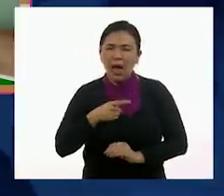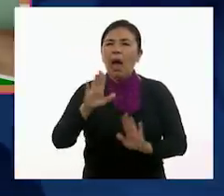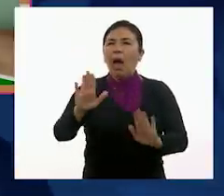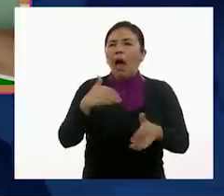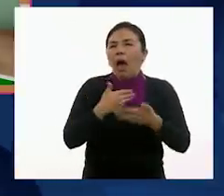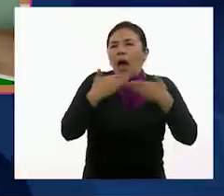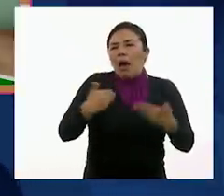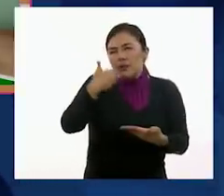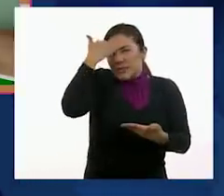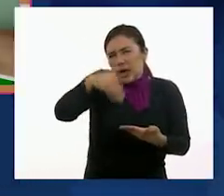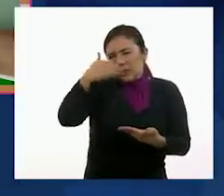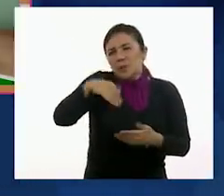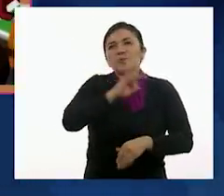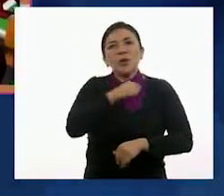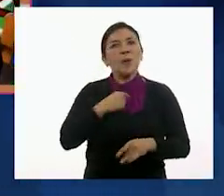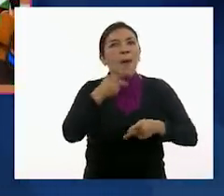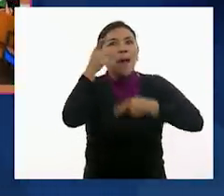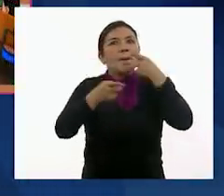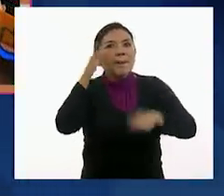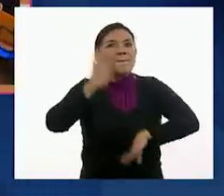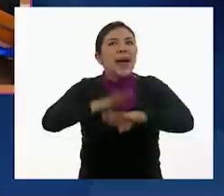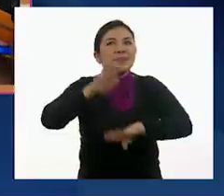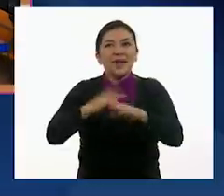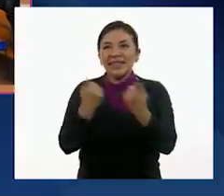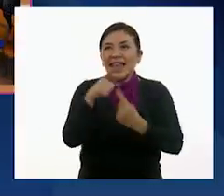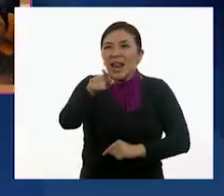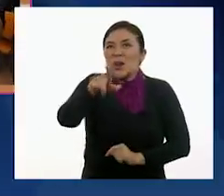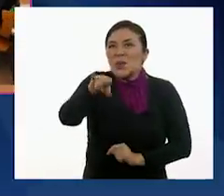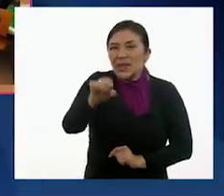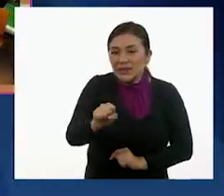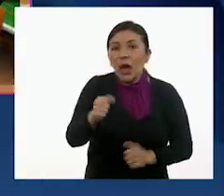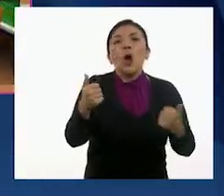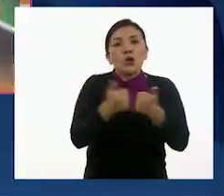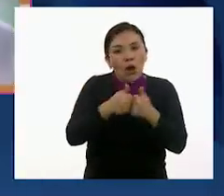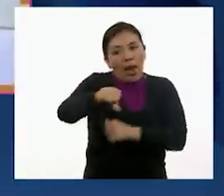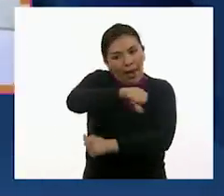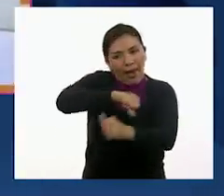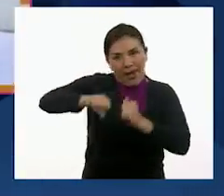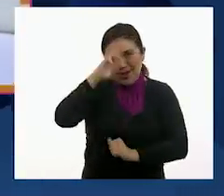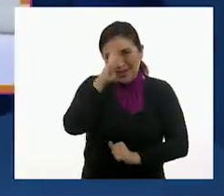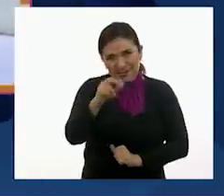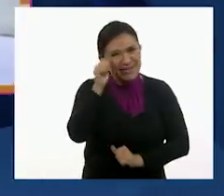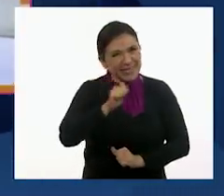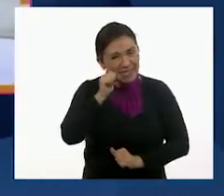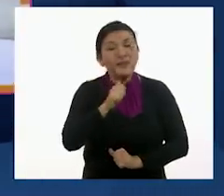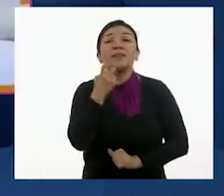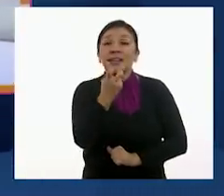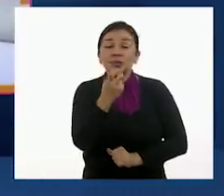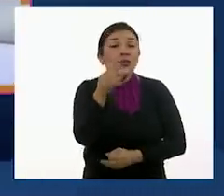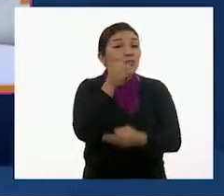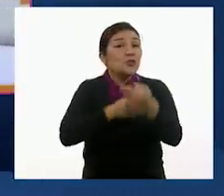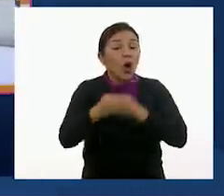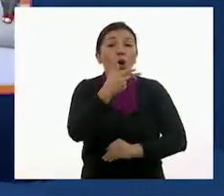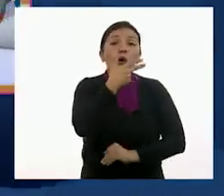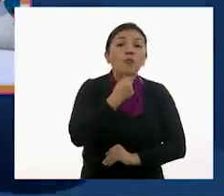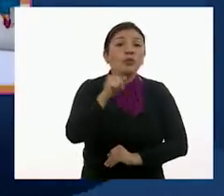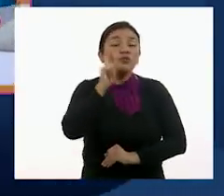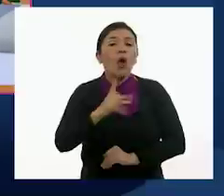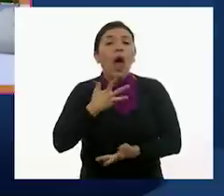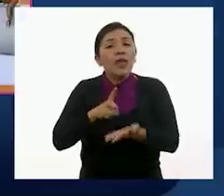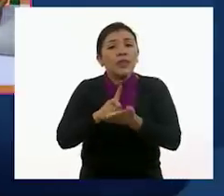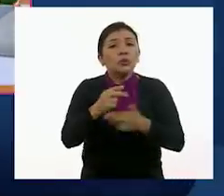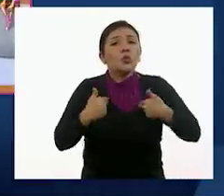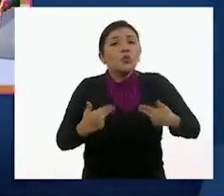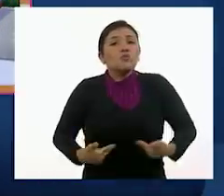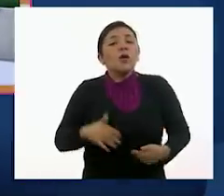esto, hasta voy a hablar más que Luis. Claro, también dejándolos hablar a ustedes. Todas y todos tenemos derechos humanos